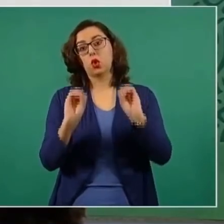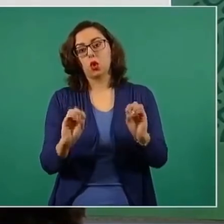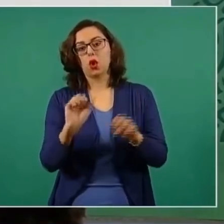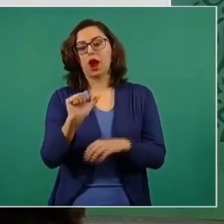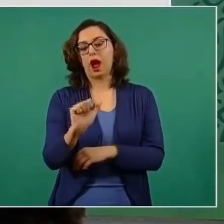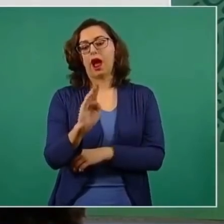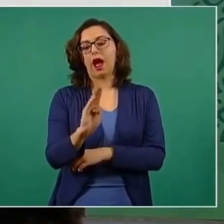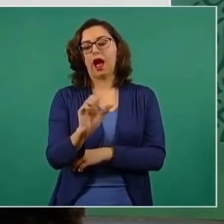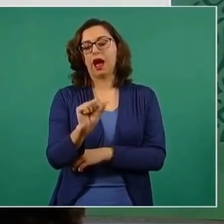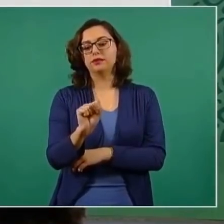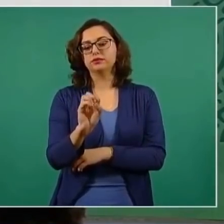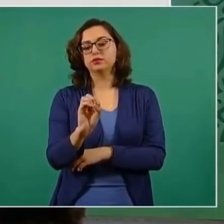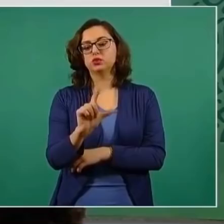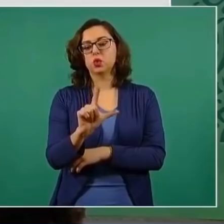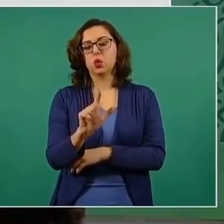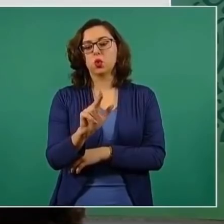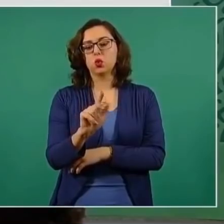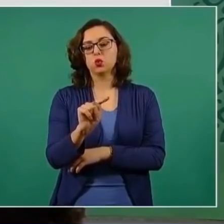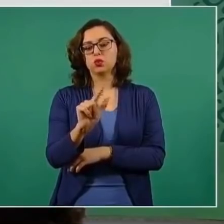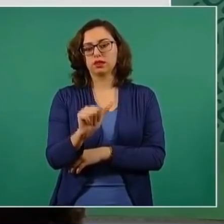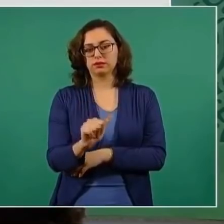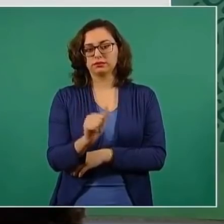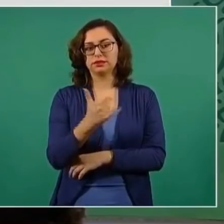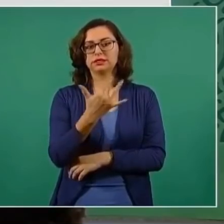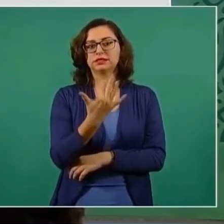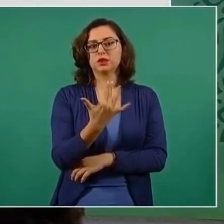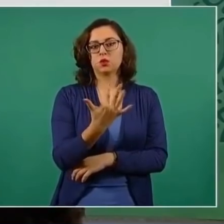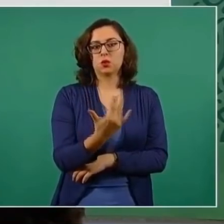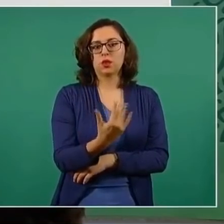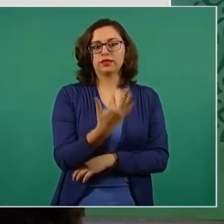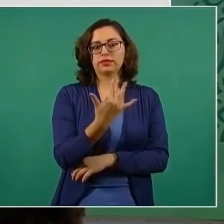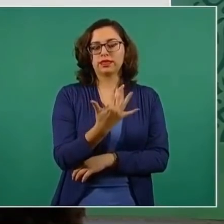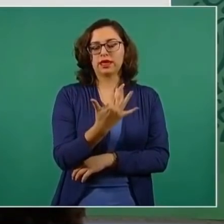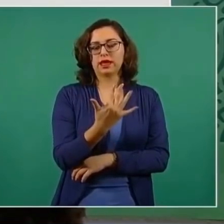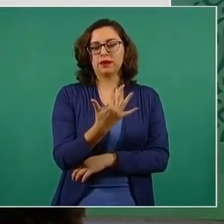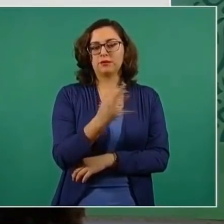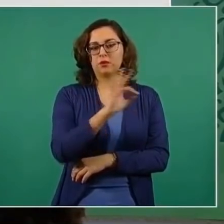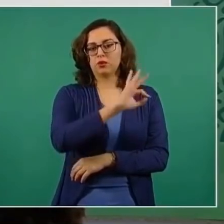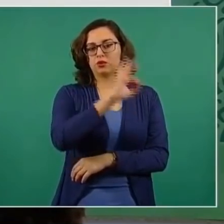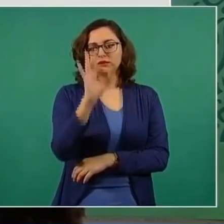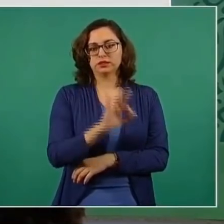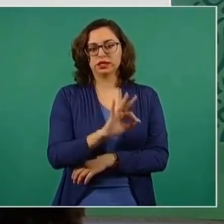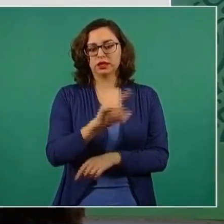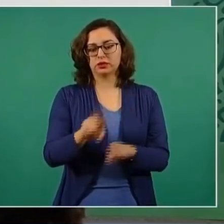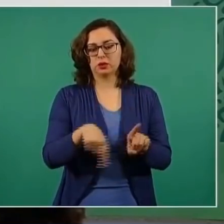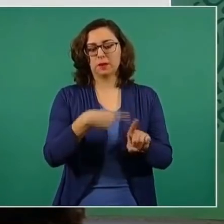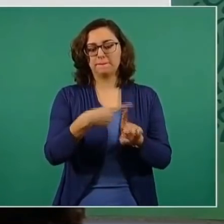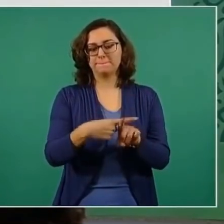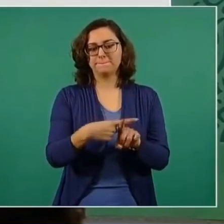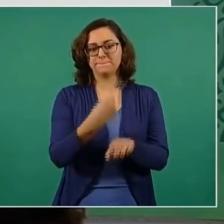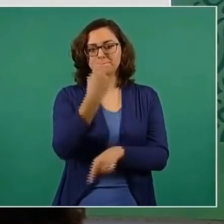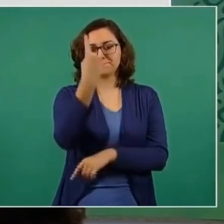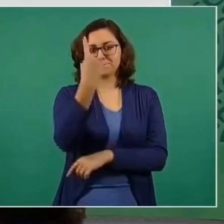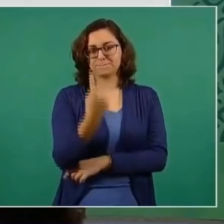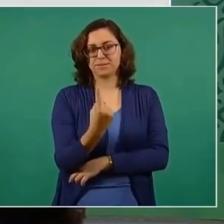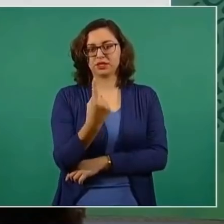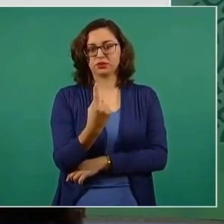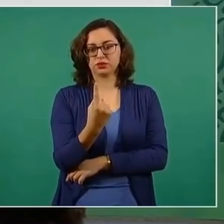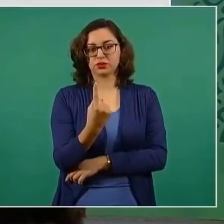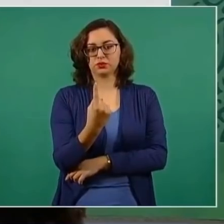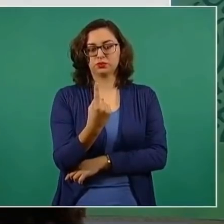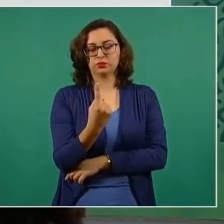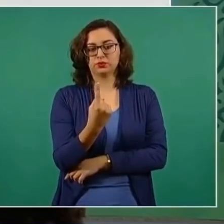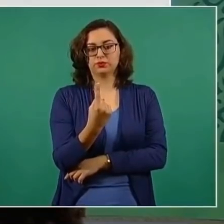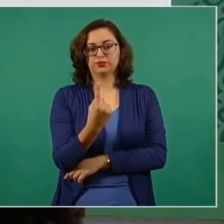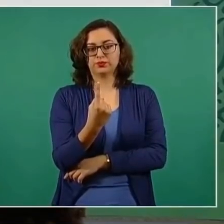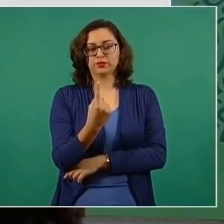pero con esto que está hasta aquí, ni siquiera es